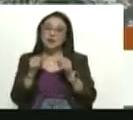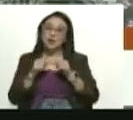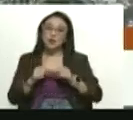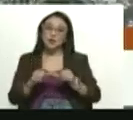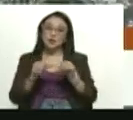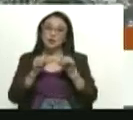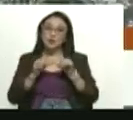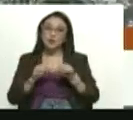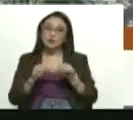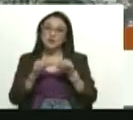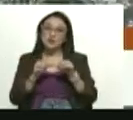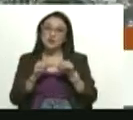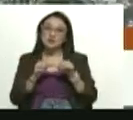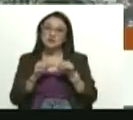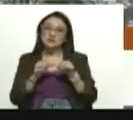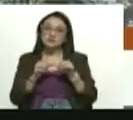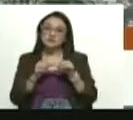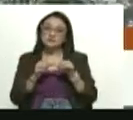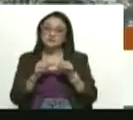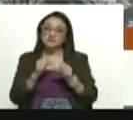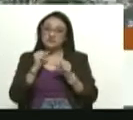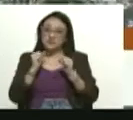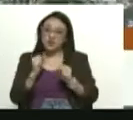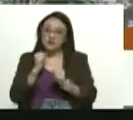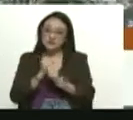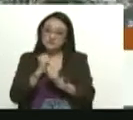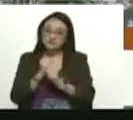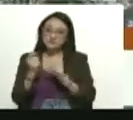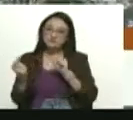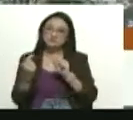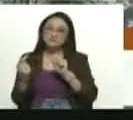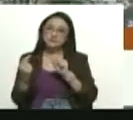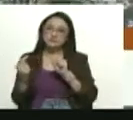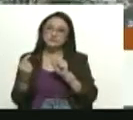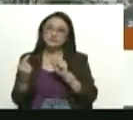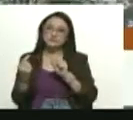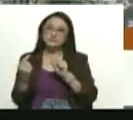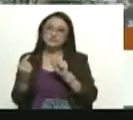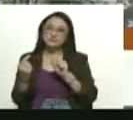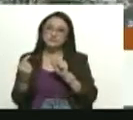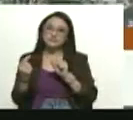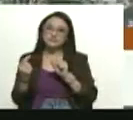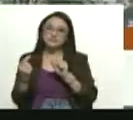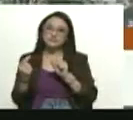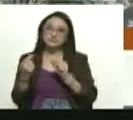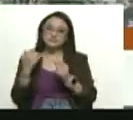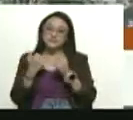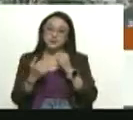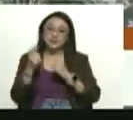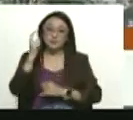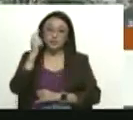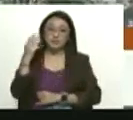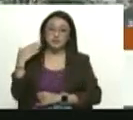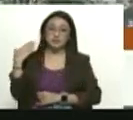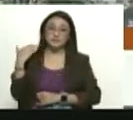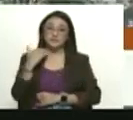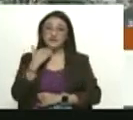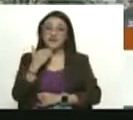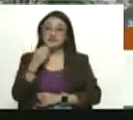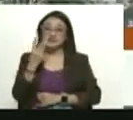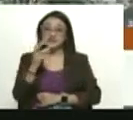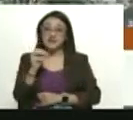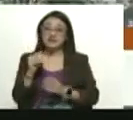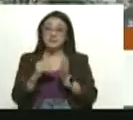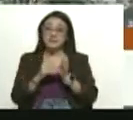continuará valorizando el intenso diálogo con la sociedad civil que hemos tenido los últimos días. Casi